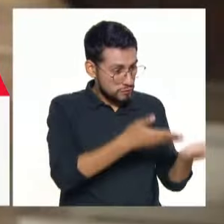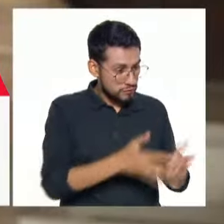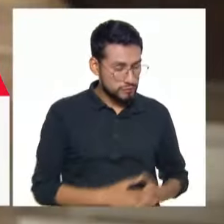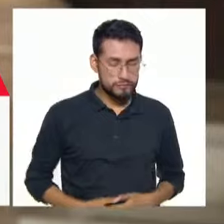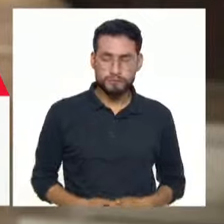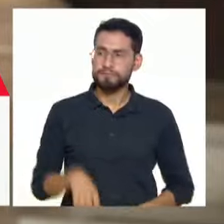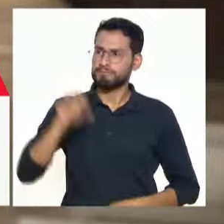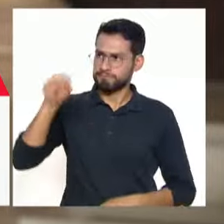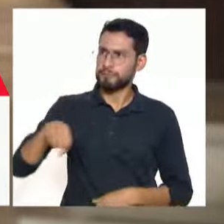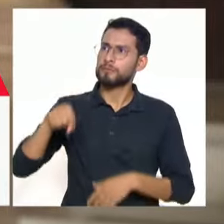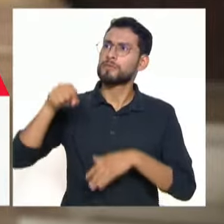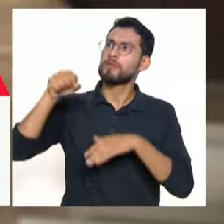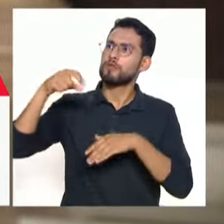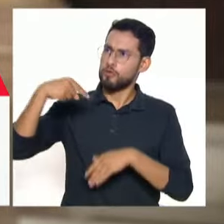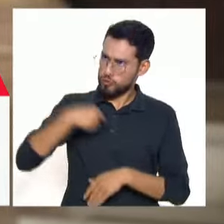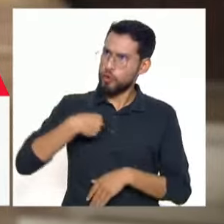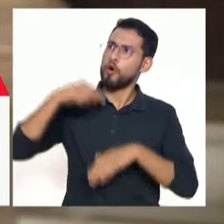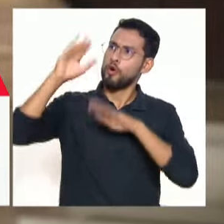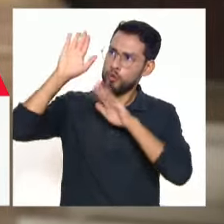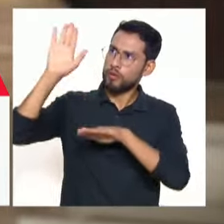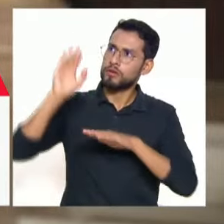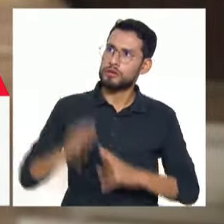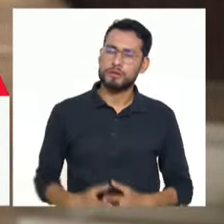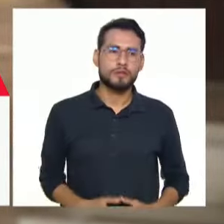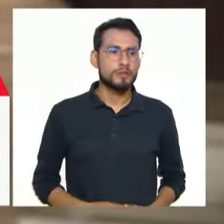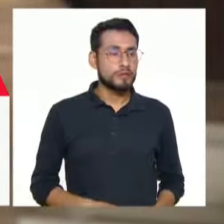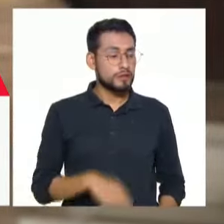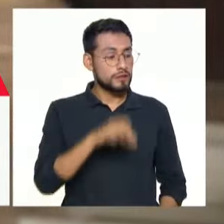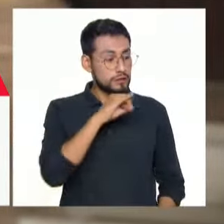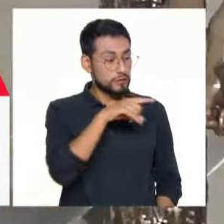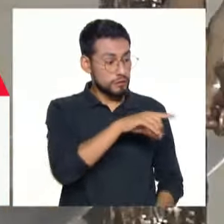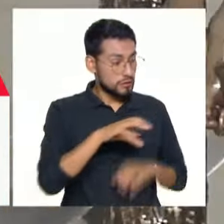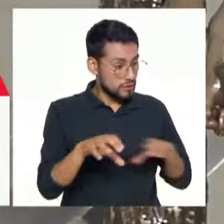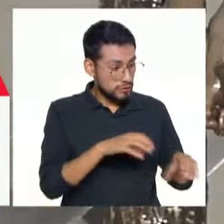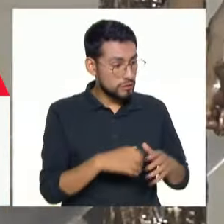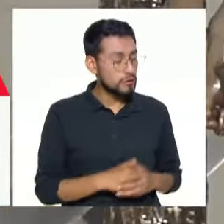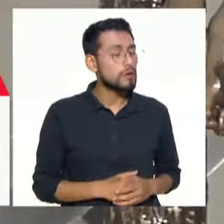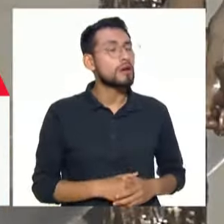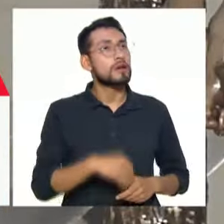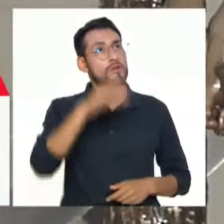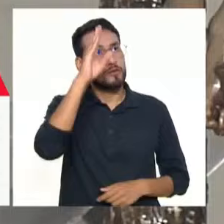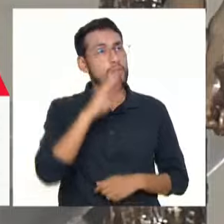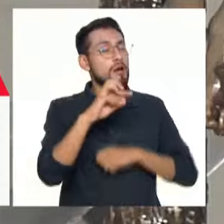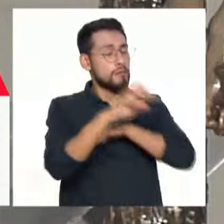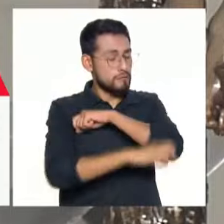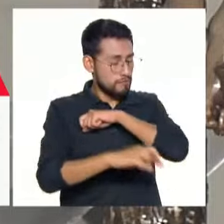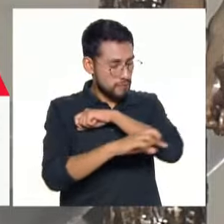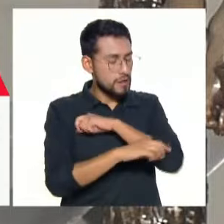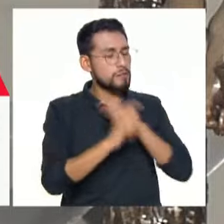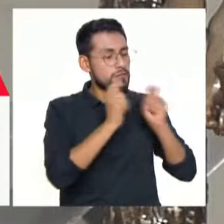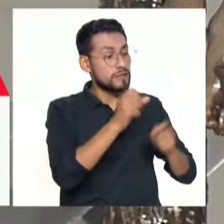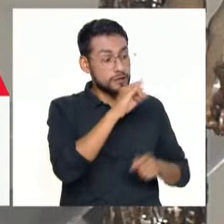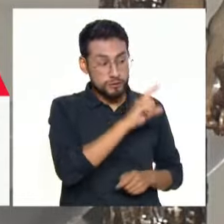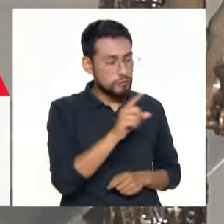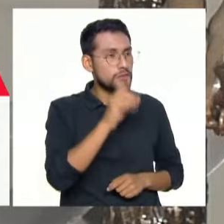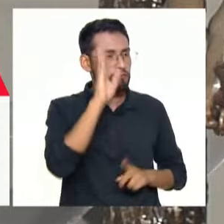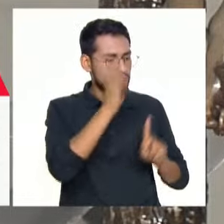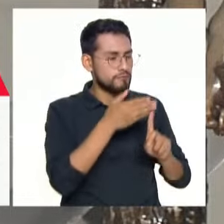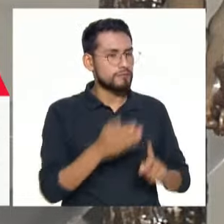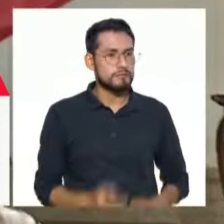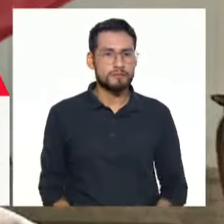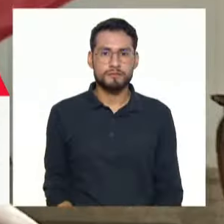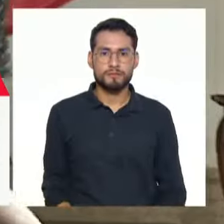confío? Sí, lo juro. Si así lo hiciera, que Dios y la patria lo premien, y si no, se lo